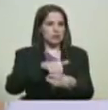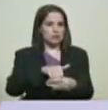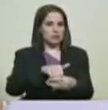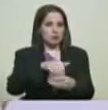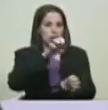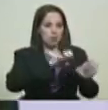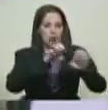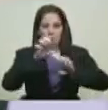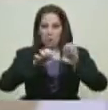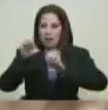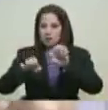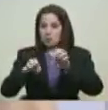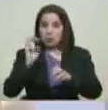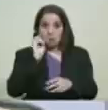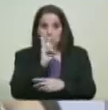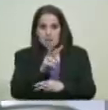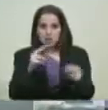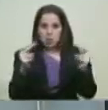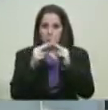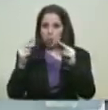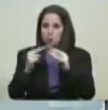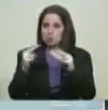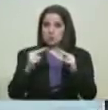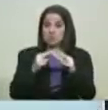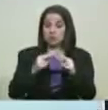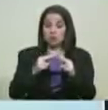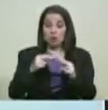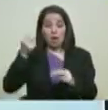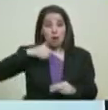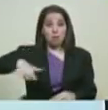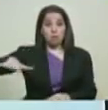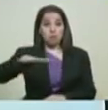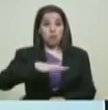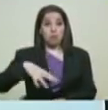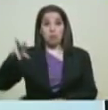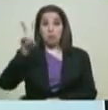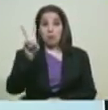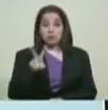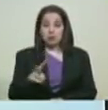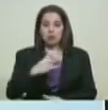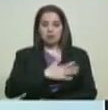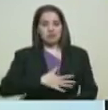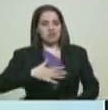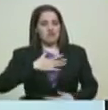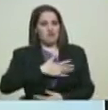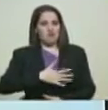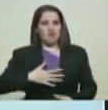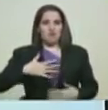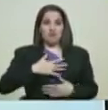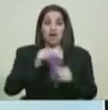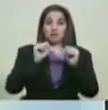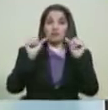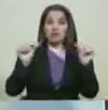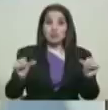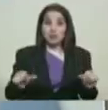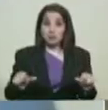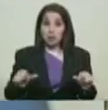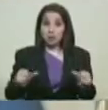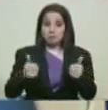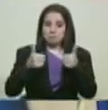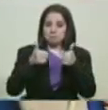auditando, y que el pueblo venezolano disfruta desde hace varios años. Un sistema